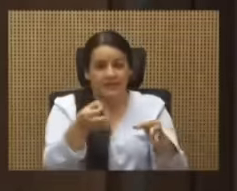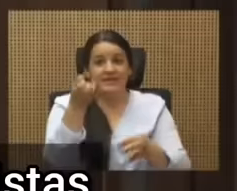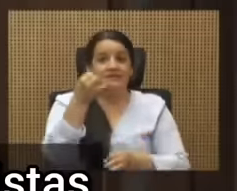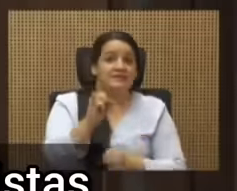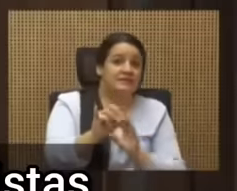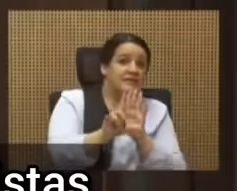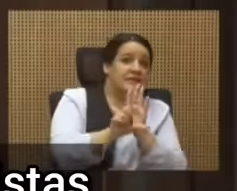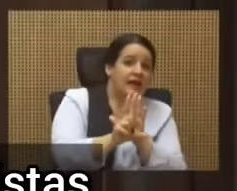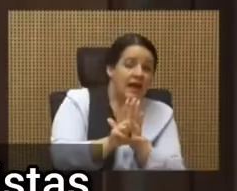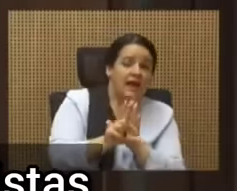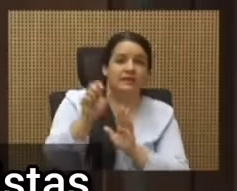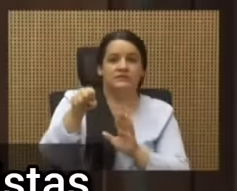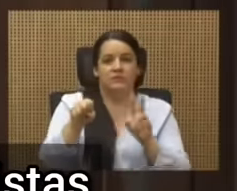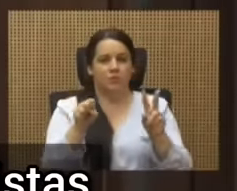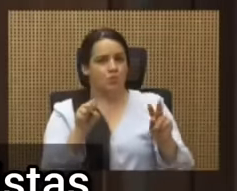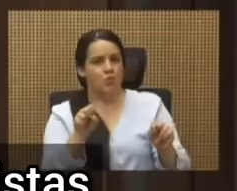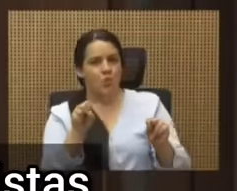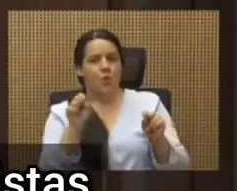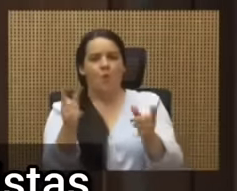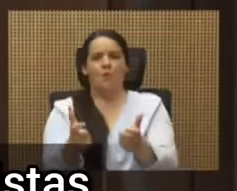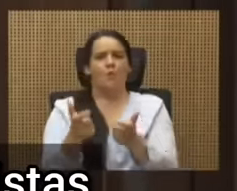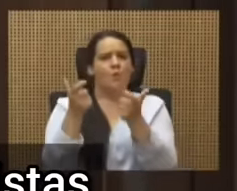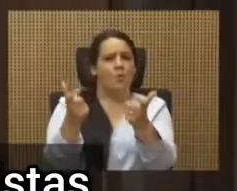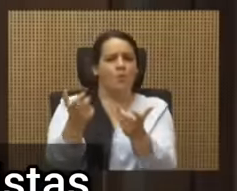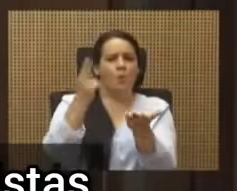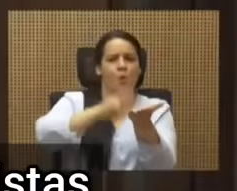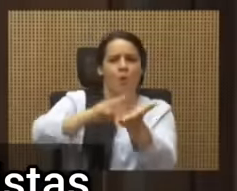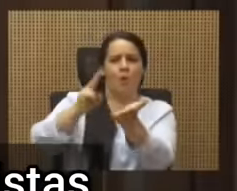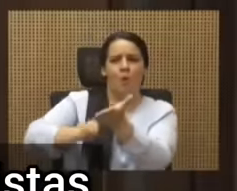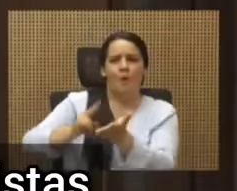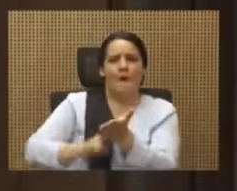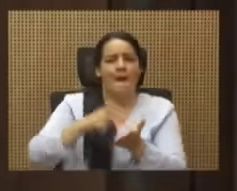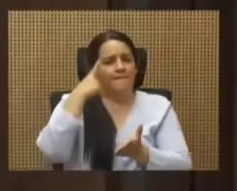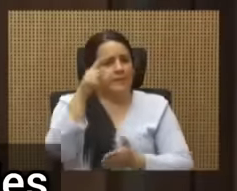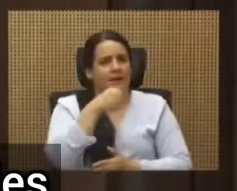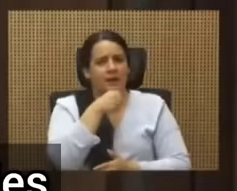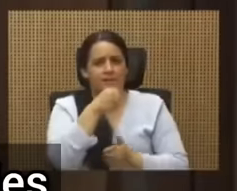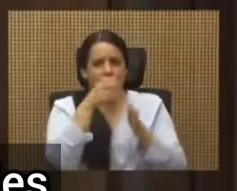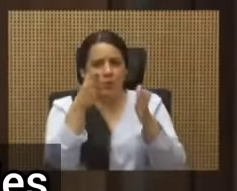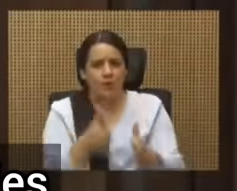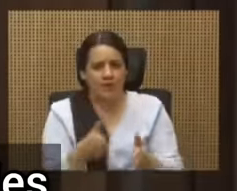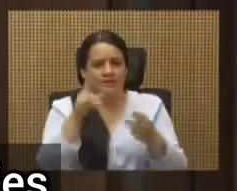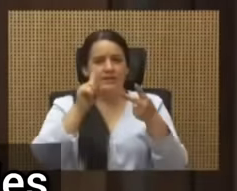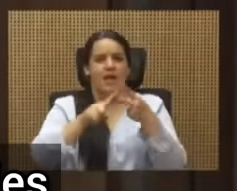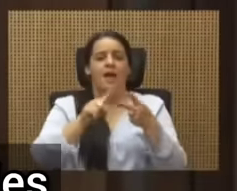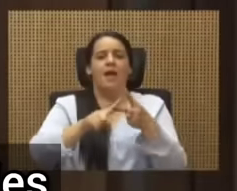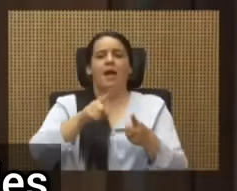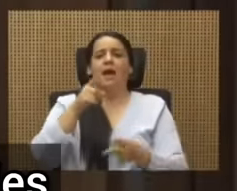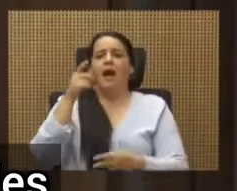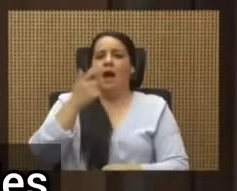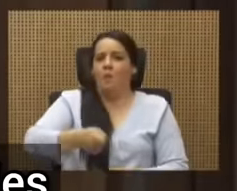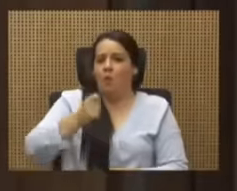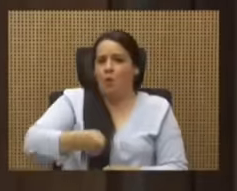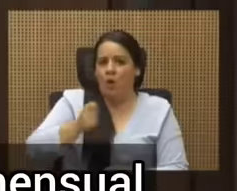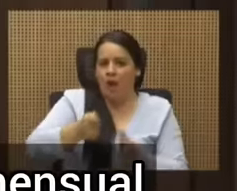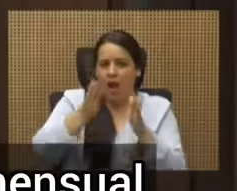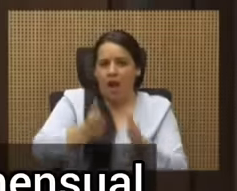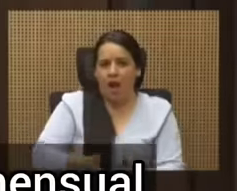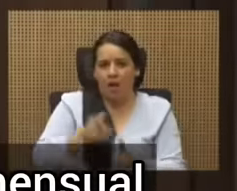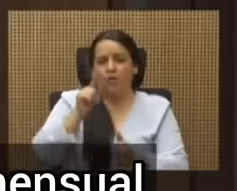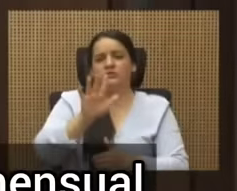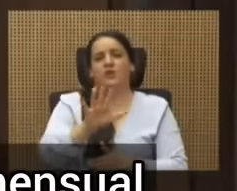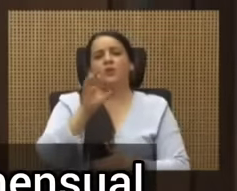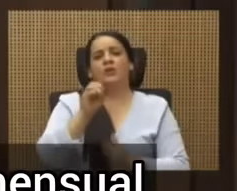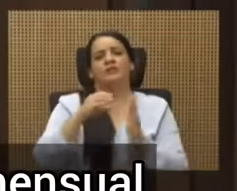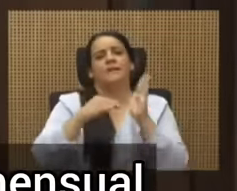legales o no multimillonarios contratos para periodistas, para abogados de 50 mil dólares mensuales o para